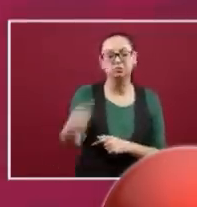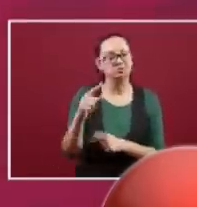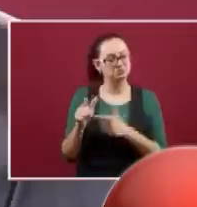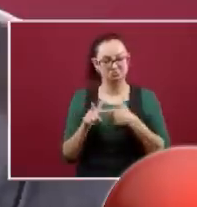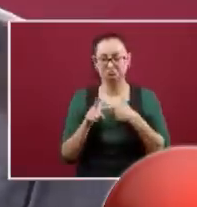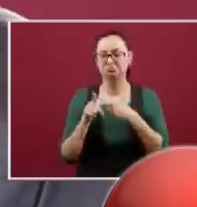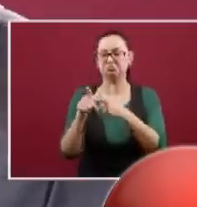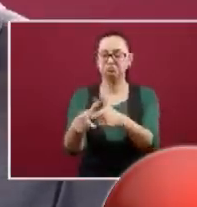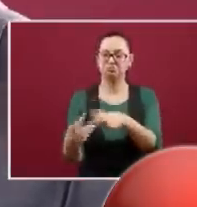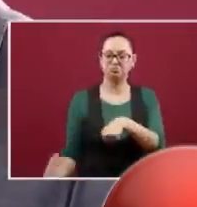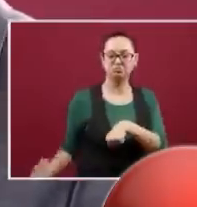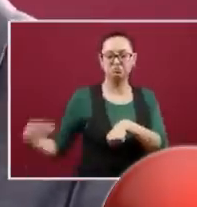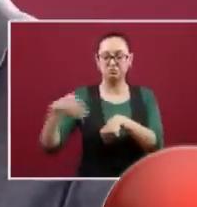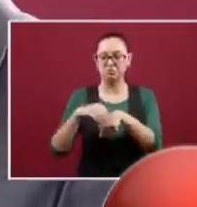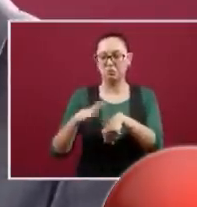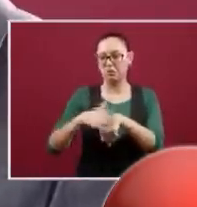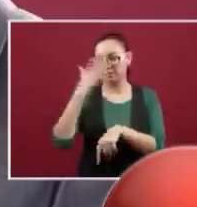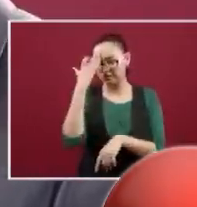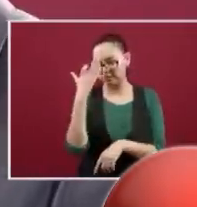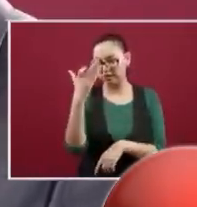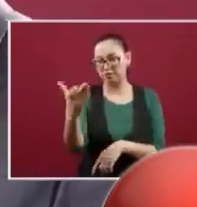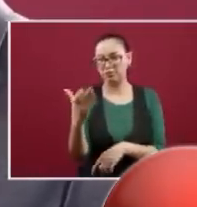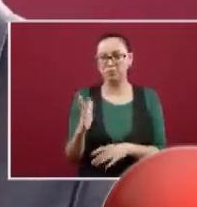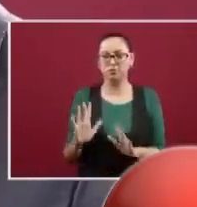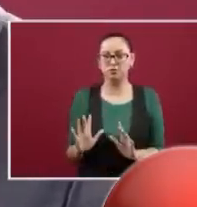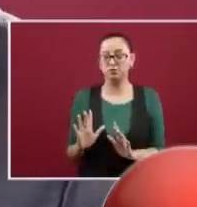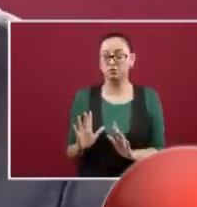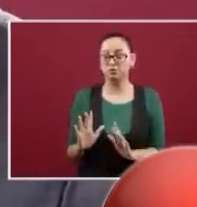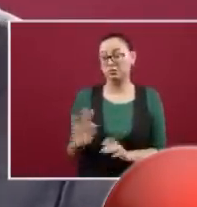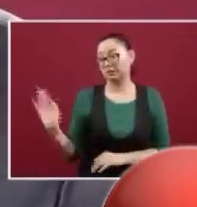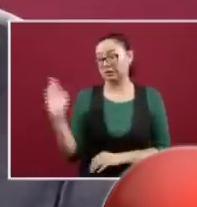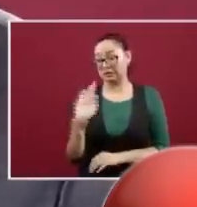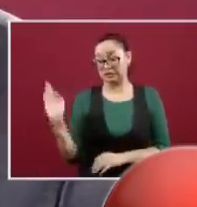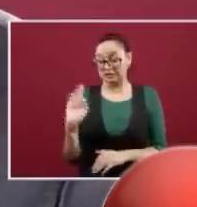¿sí? Para ver si no les alcanza ahora